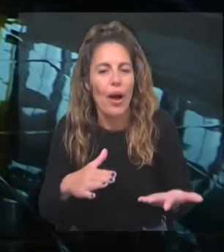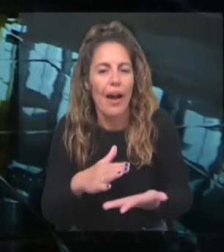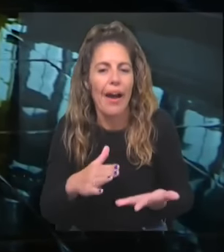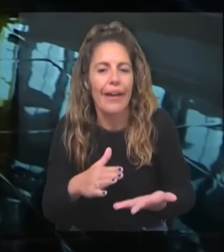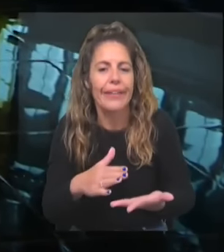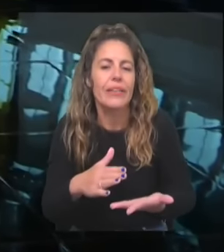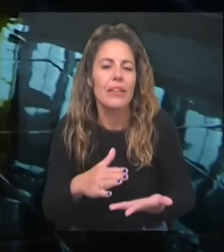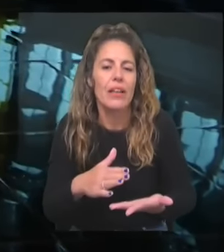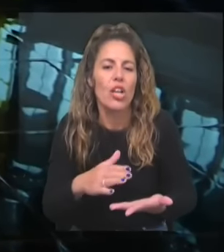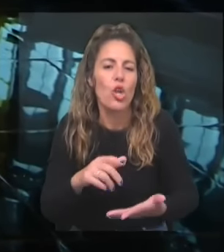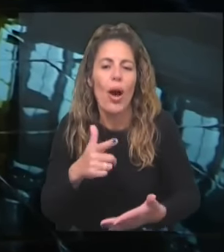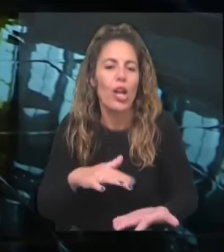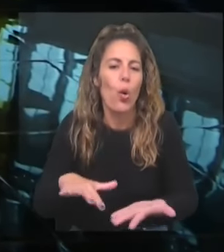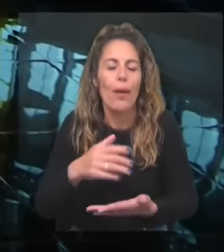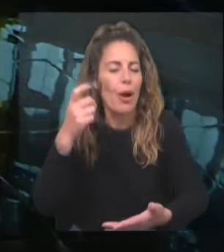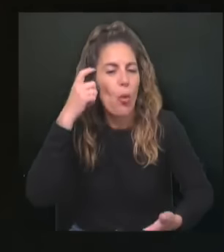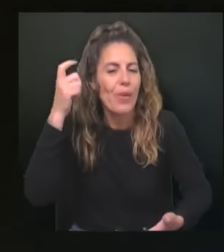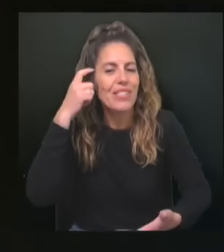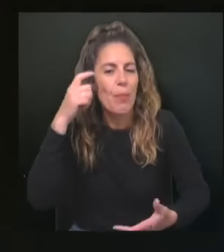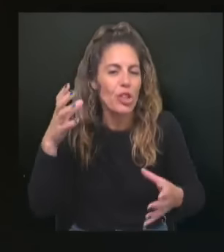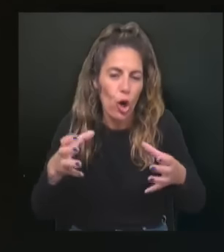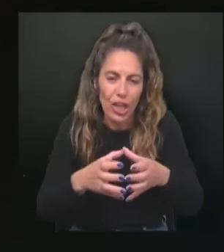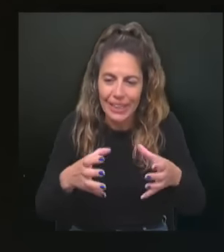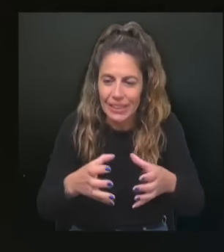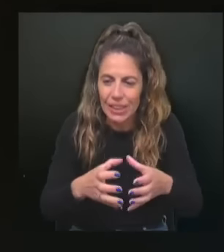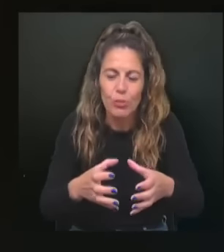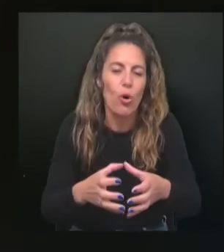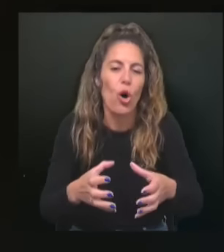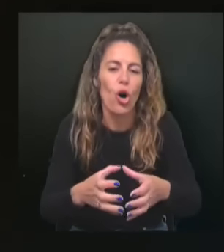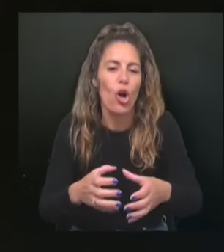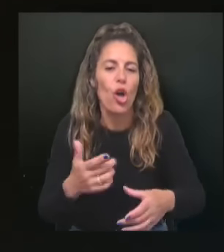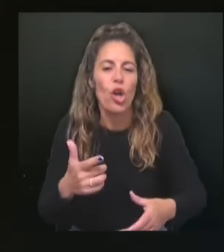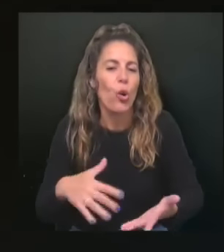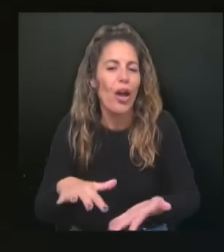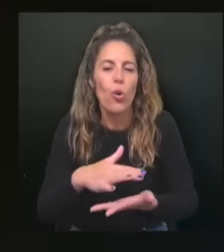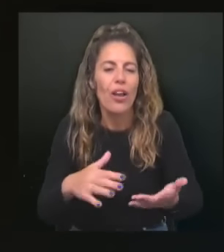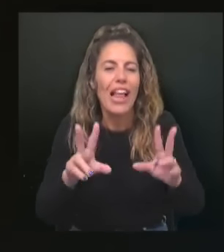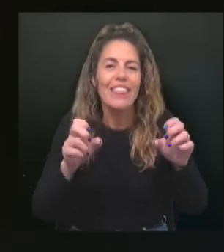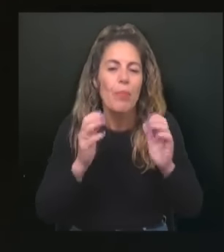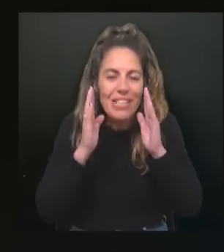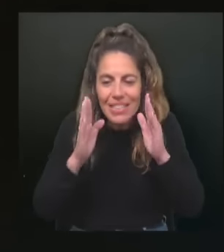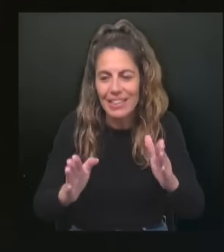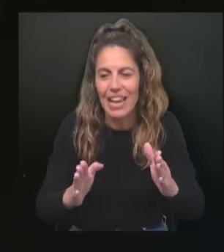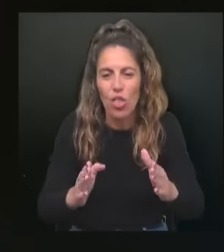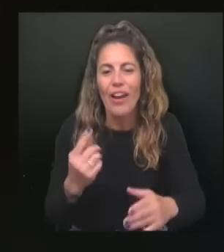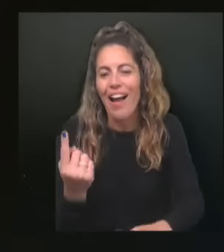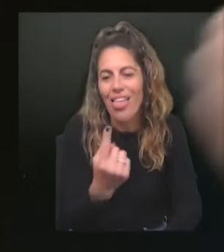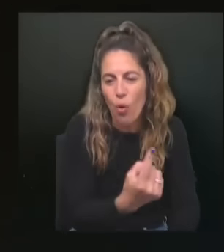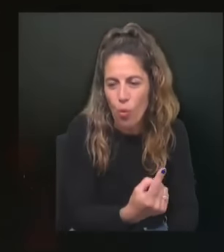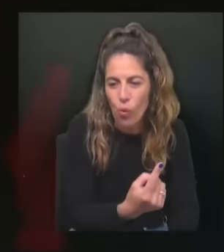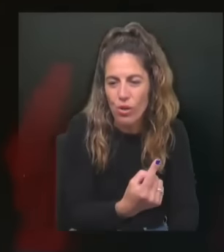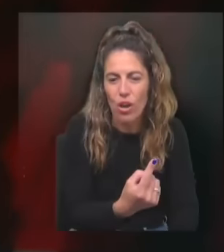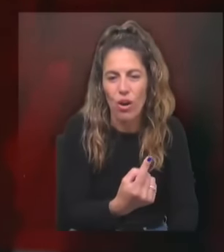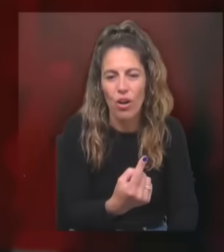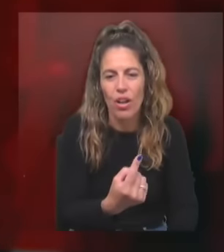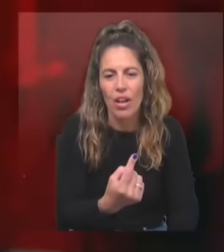donde no hay lugar para un pensamiento colectivo, donde el tema está centrado en el individualismo, en corre